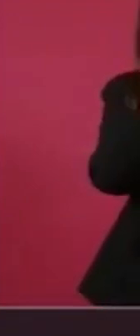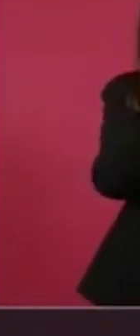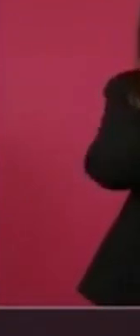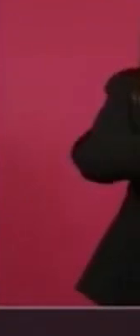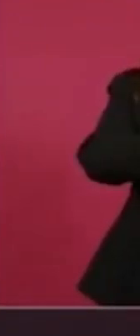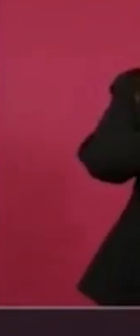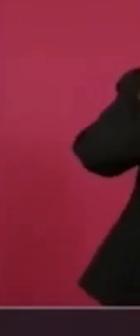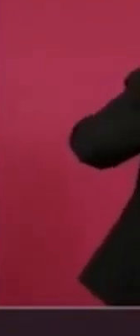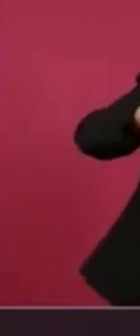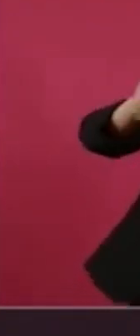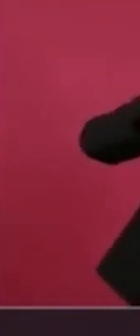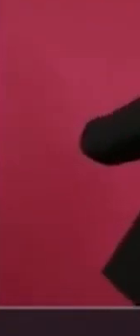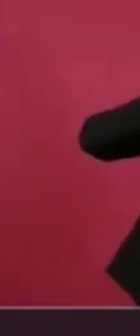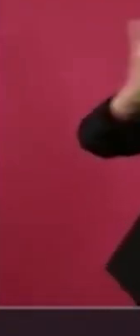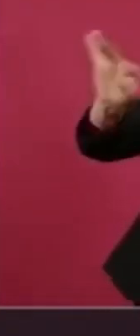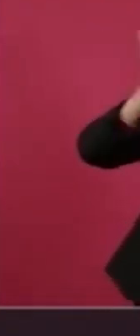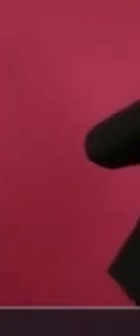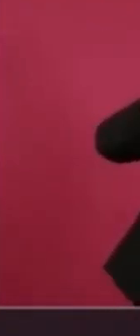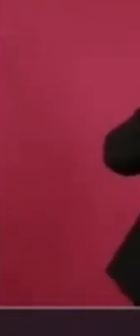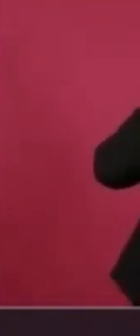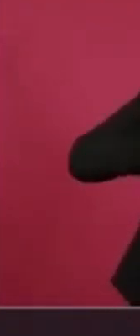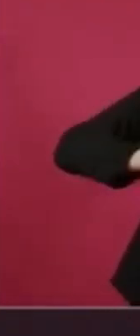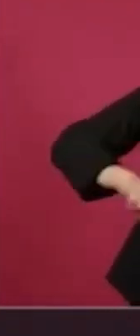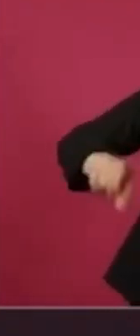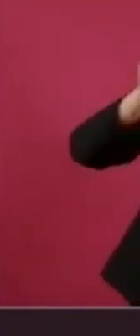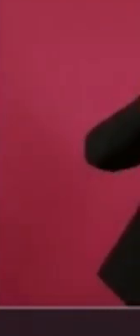Mentir, ya no les queda más que eso.